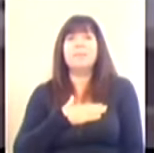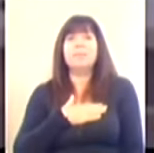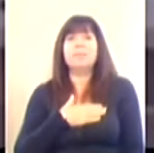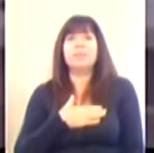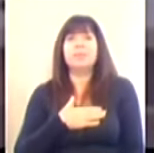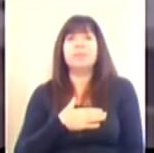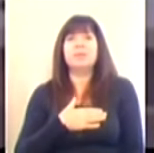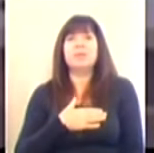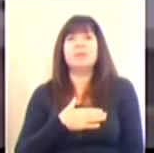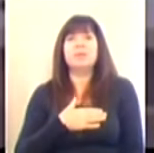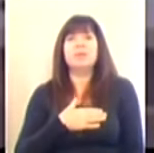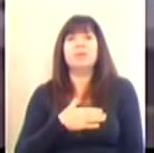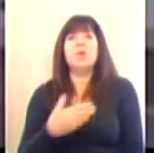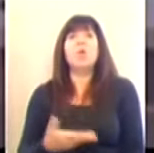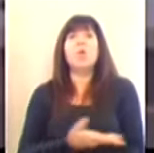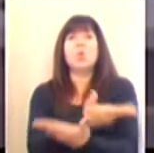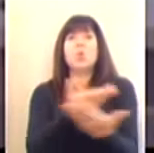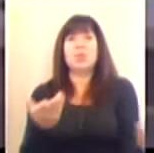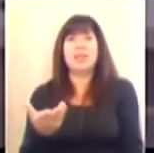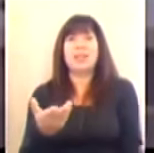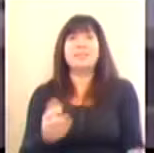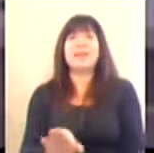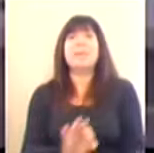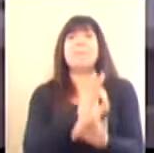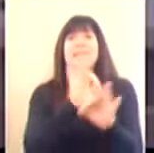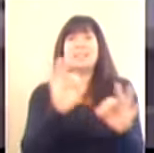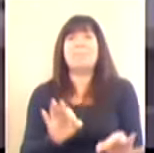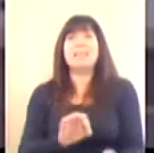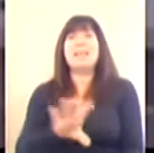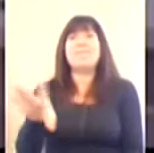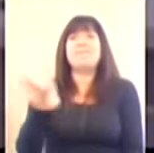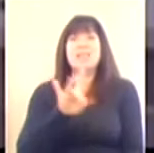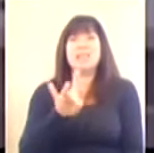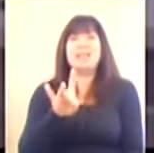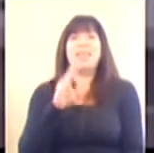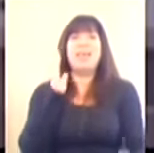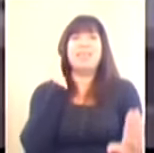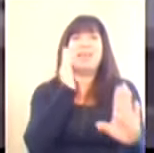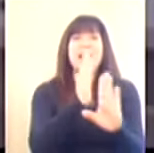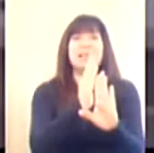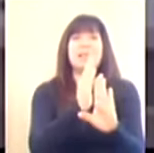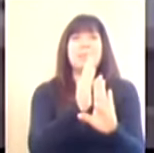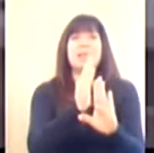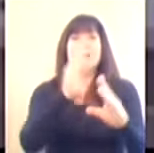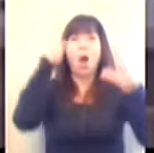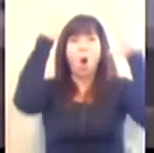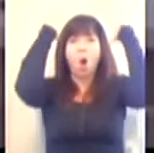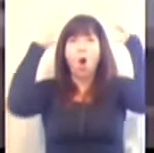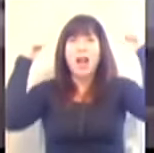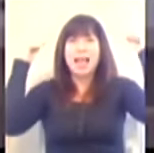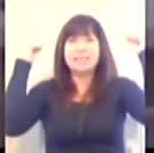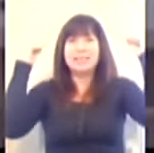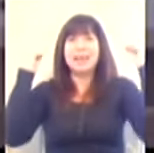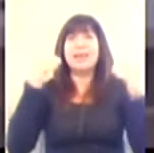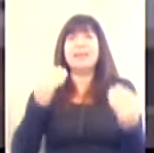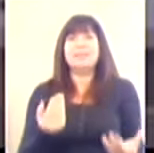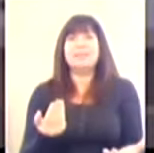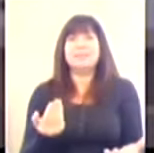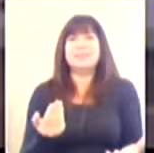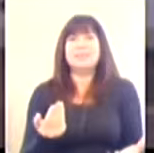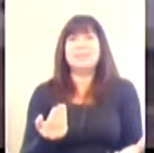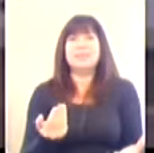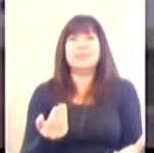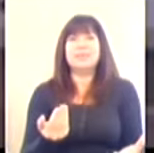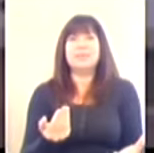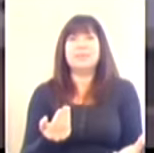dejar ahora con ustedes especialmente una invitada que la tenemos directamente desde Holanda. Además ya está en la tarde de